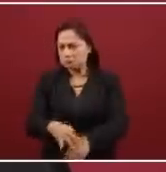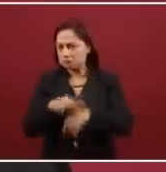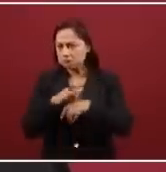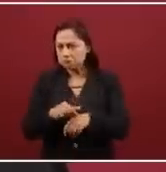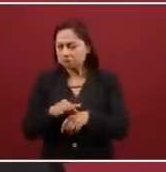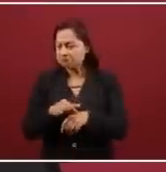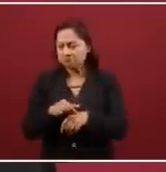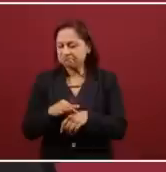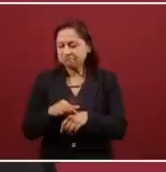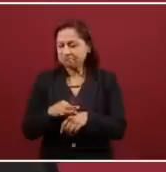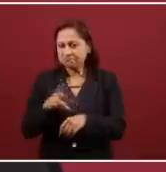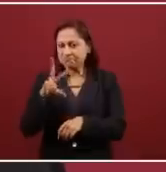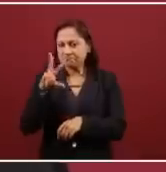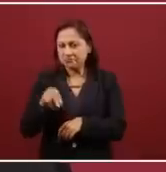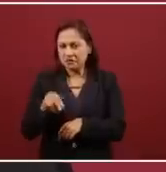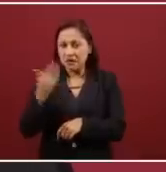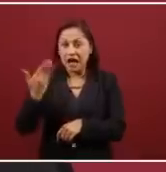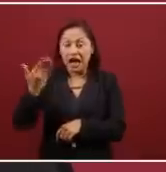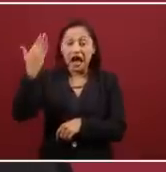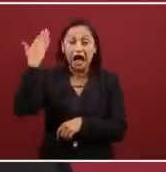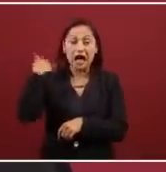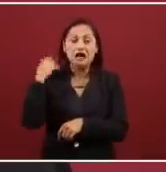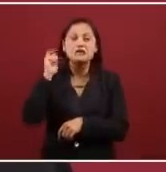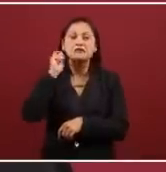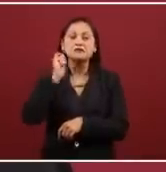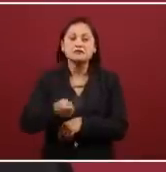Los imponían.